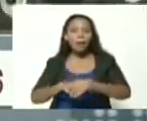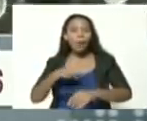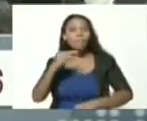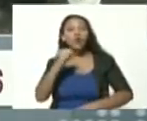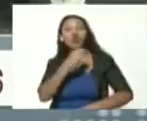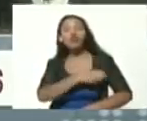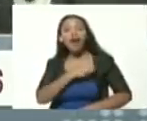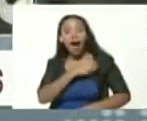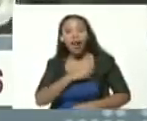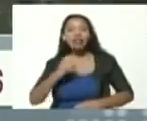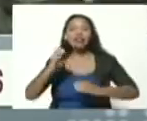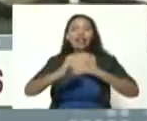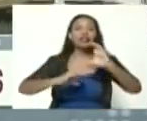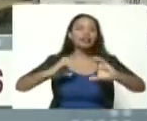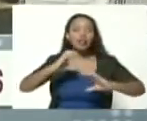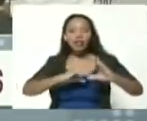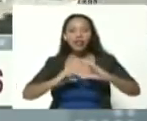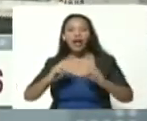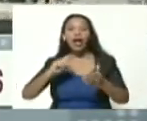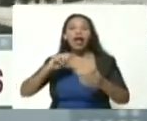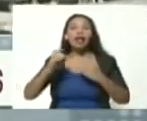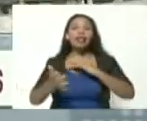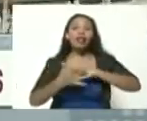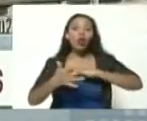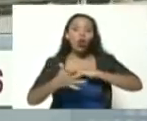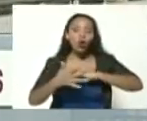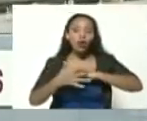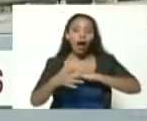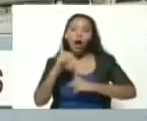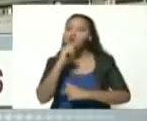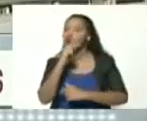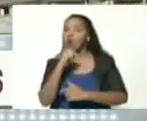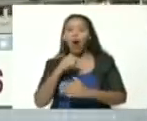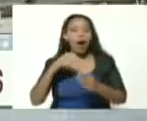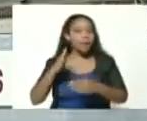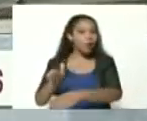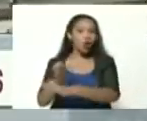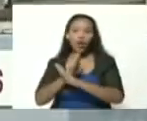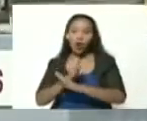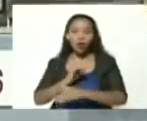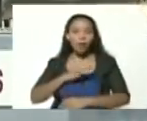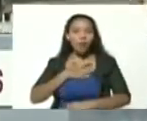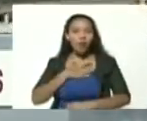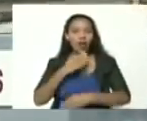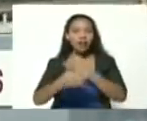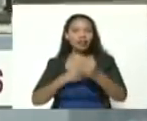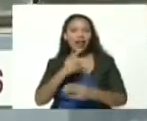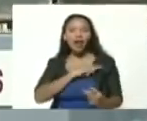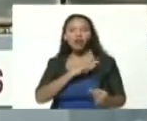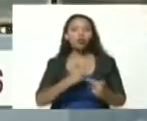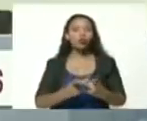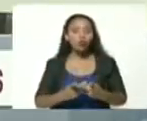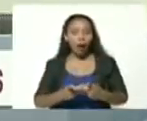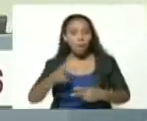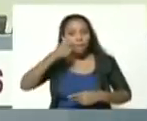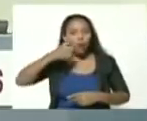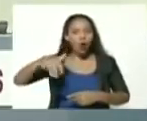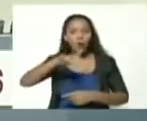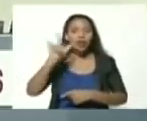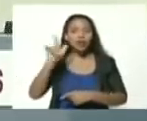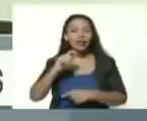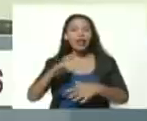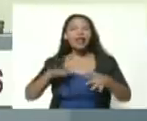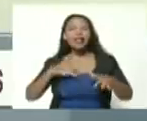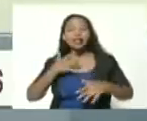morales, científicas, tecnológicas. No hay bloqueo que pueda contra la voluntad de los pueblos. Y ese sentimiento